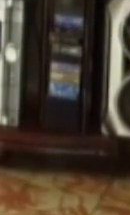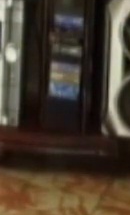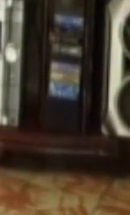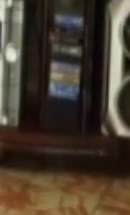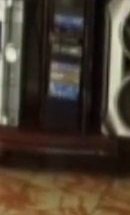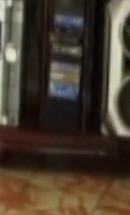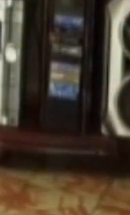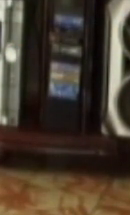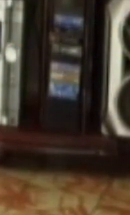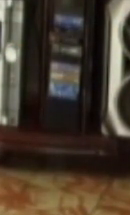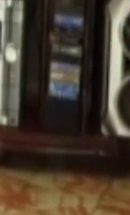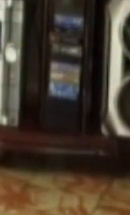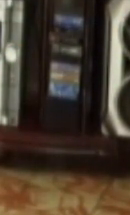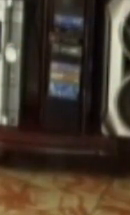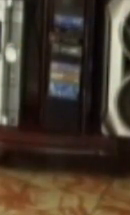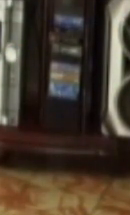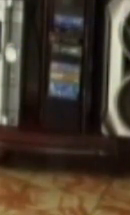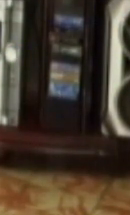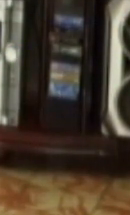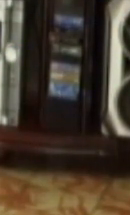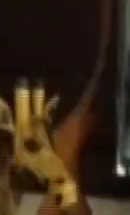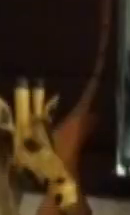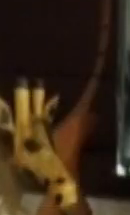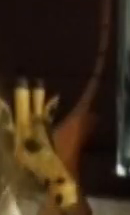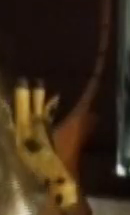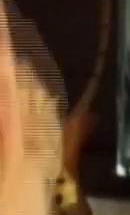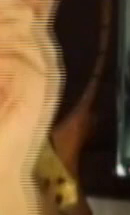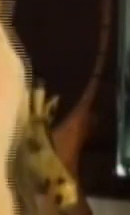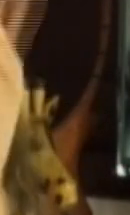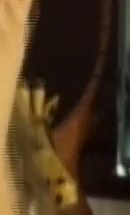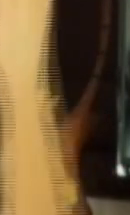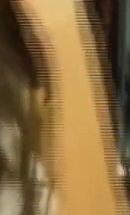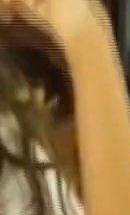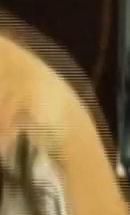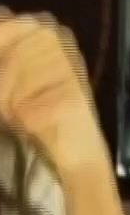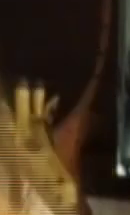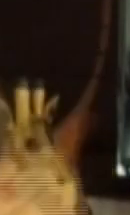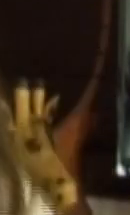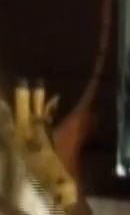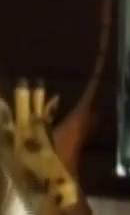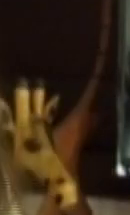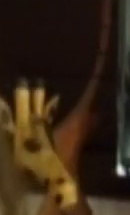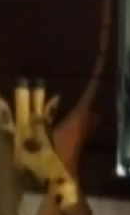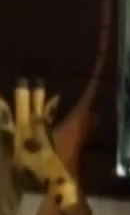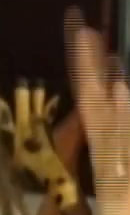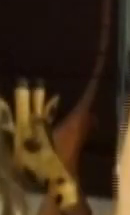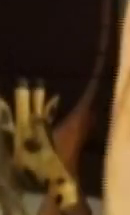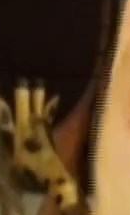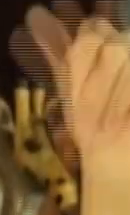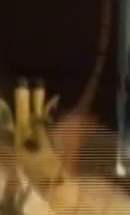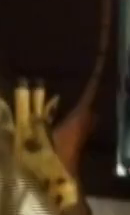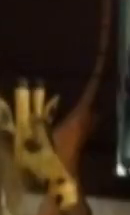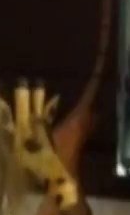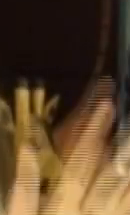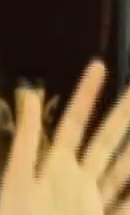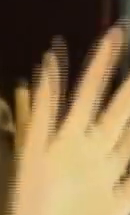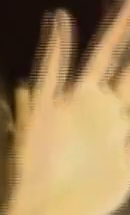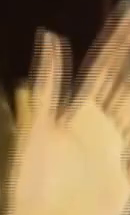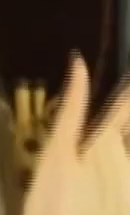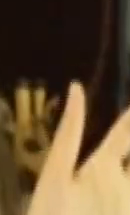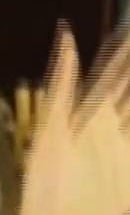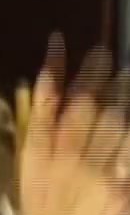manos con hipoclorito, quédate en tu casa, no te hagas